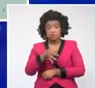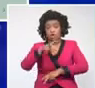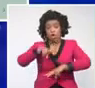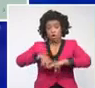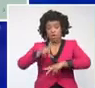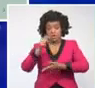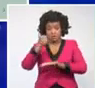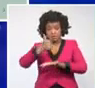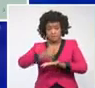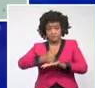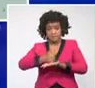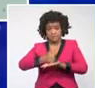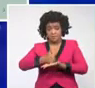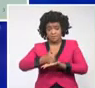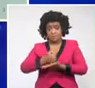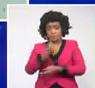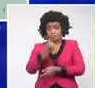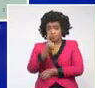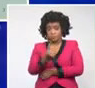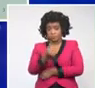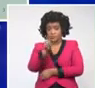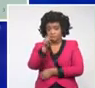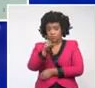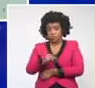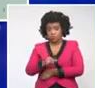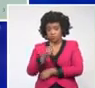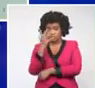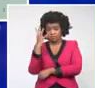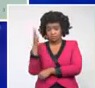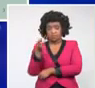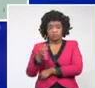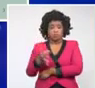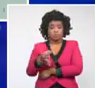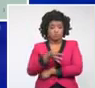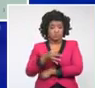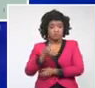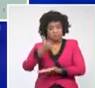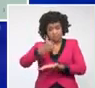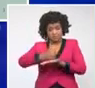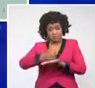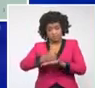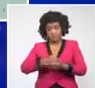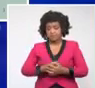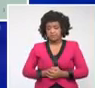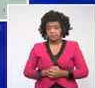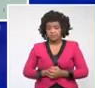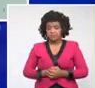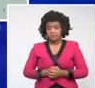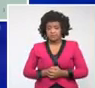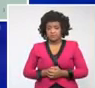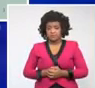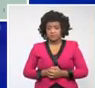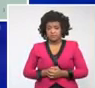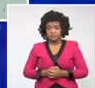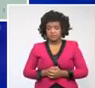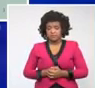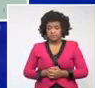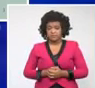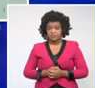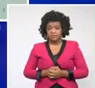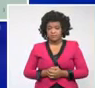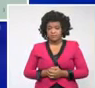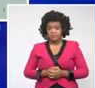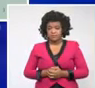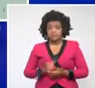se diagnostica un caso importado del municipio Cabecera, una viajera cubana que procede de